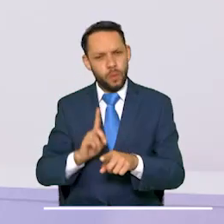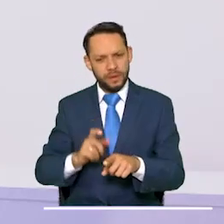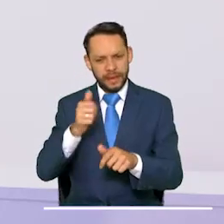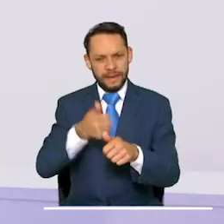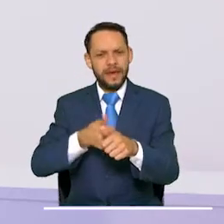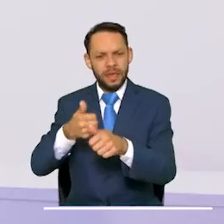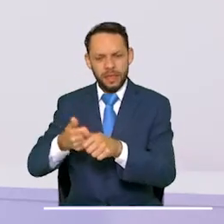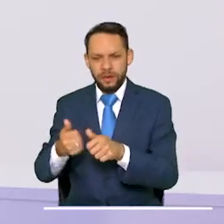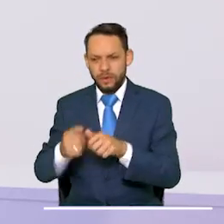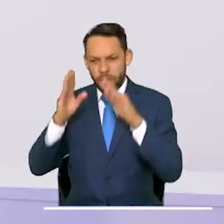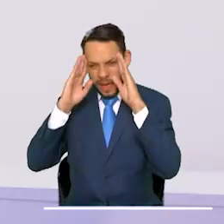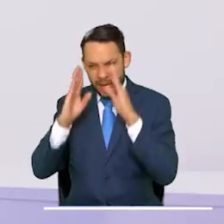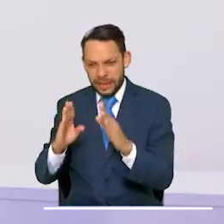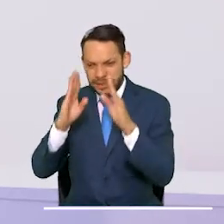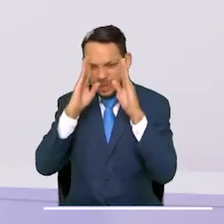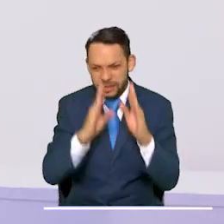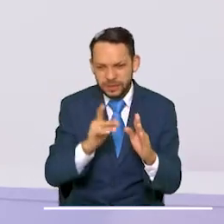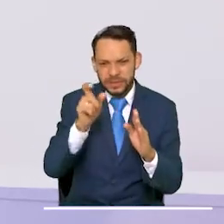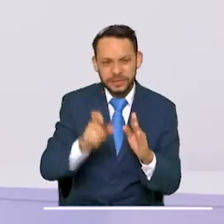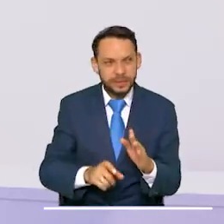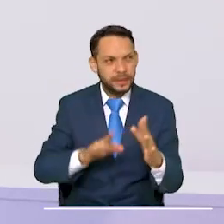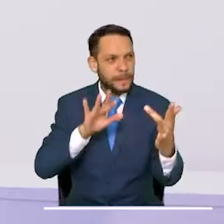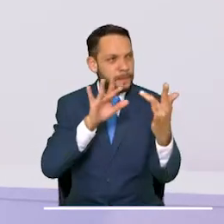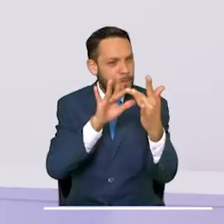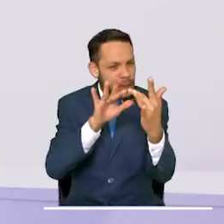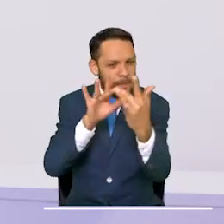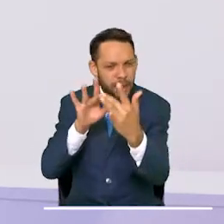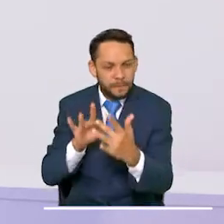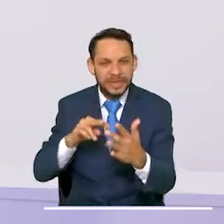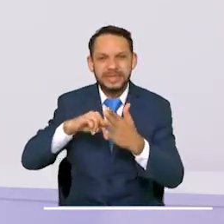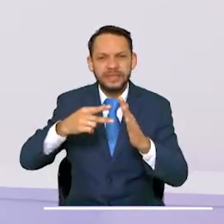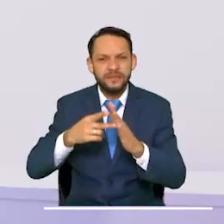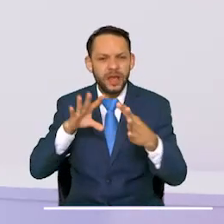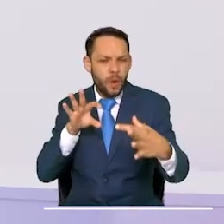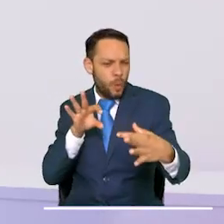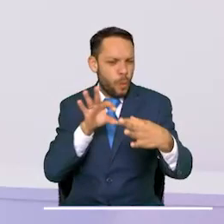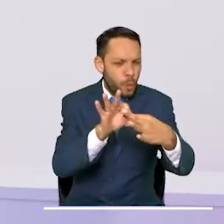de la prescripción, ¿cierto? No simplemente armar pues